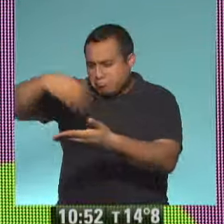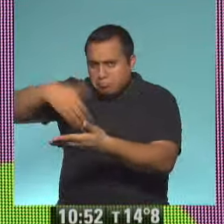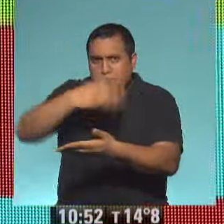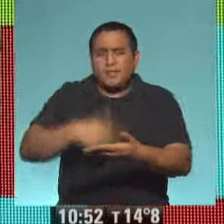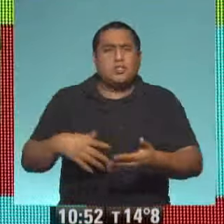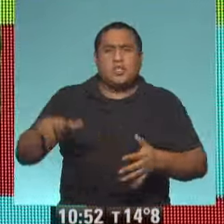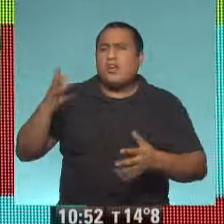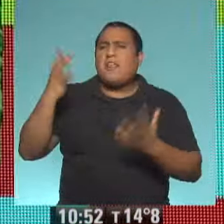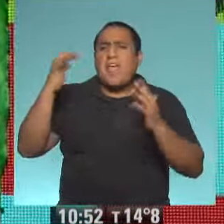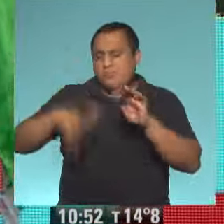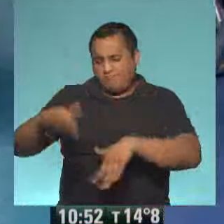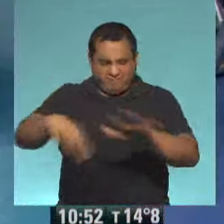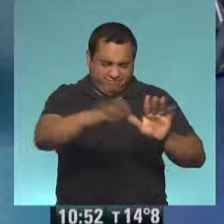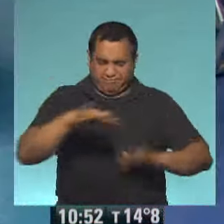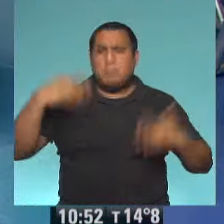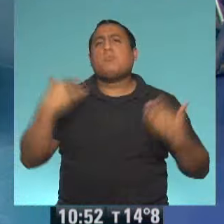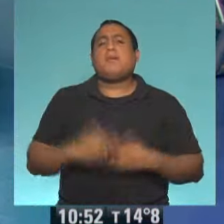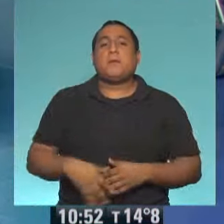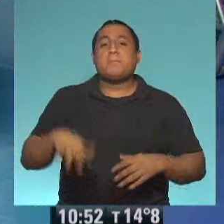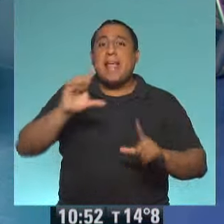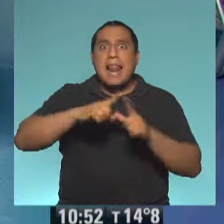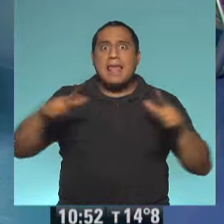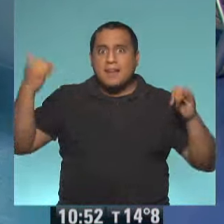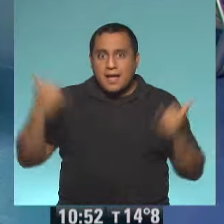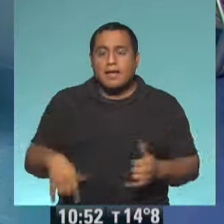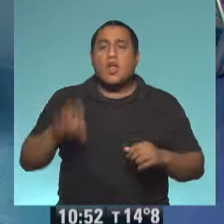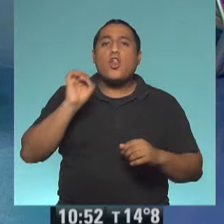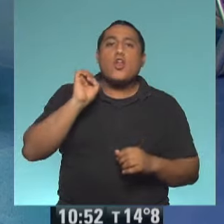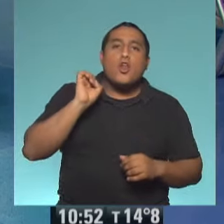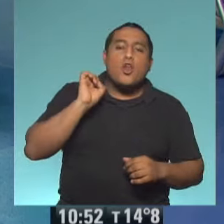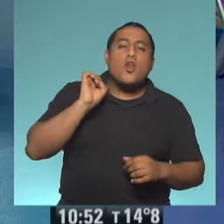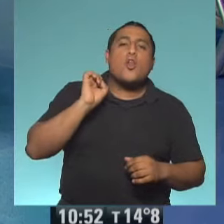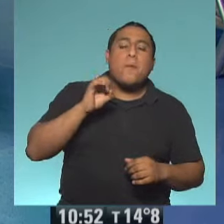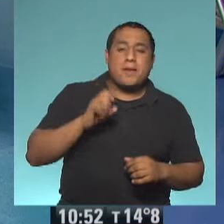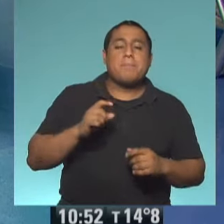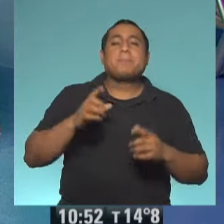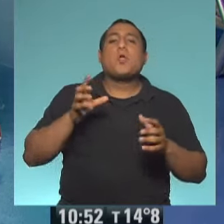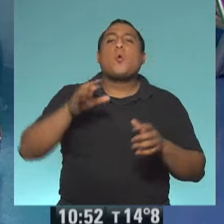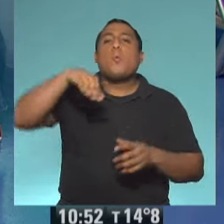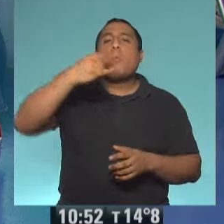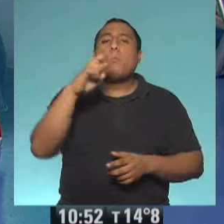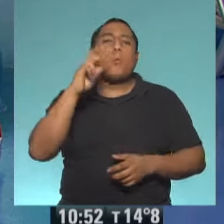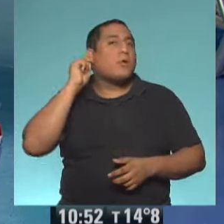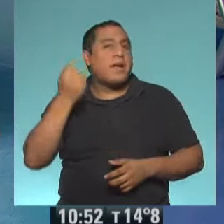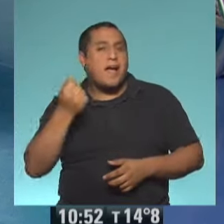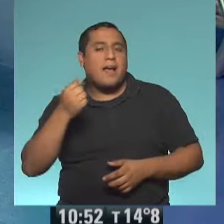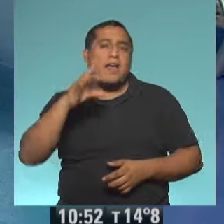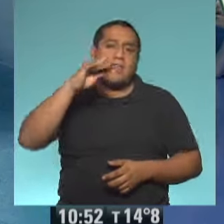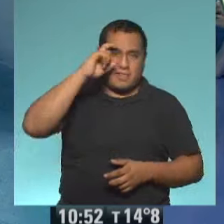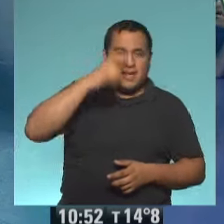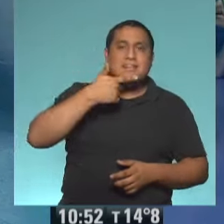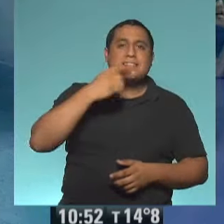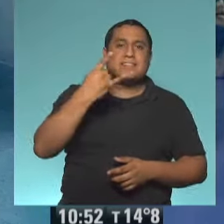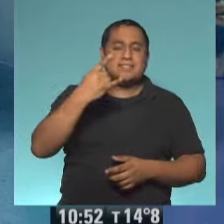enchastre, metan dedo. Y tenemos las letras con el nombre, la murga de Seguimos Educando. La murga ¿verdad? De Seguimos entonces, Educando. Entonces vamos a pegar todas